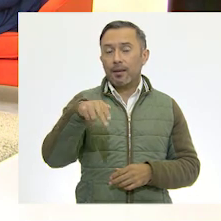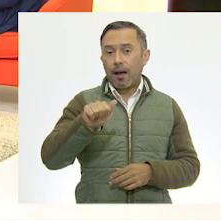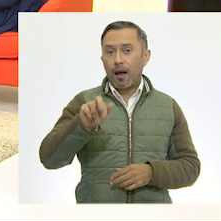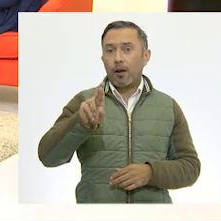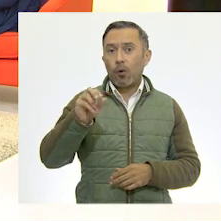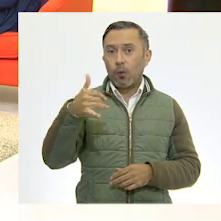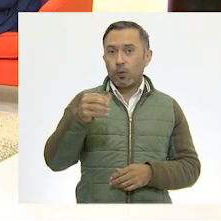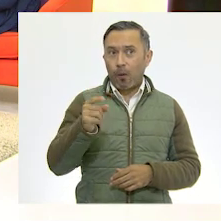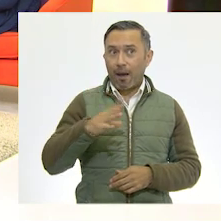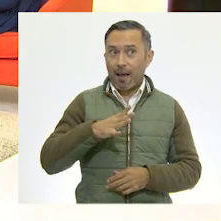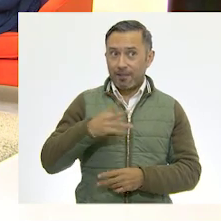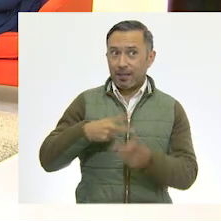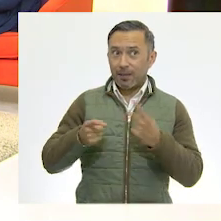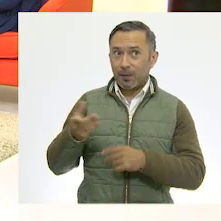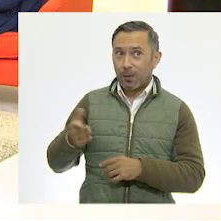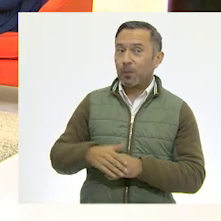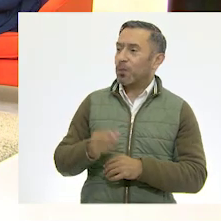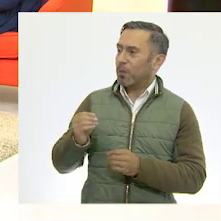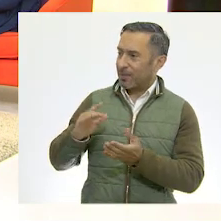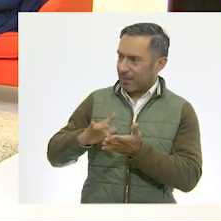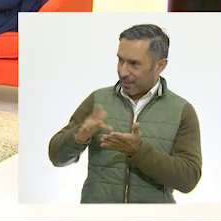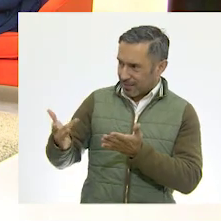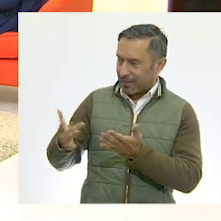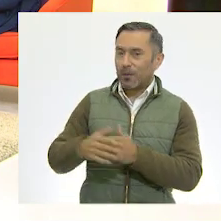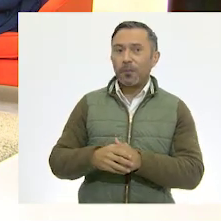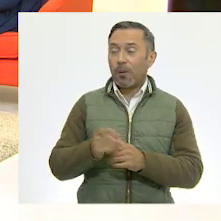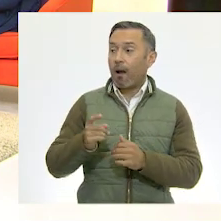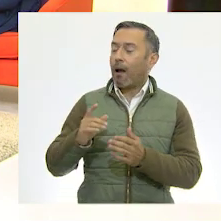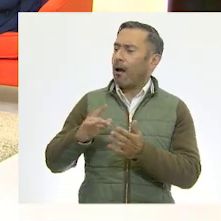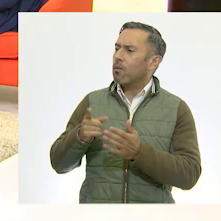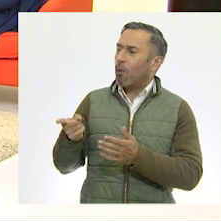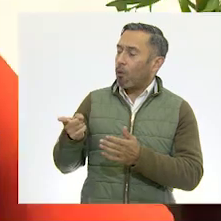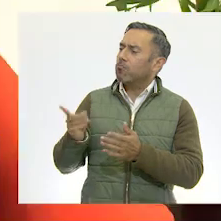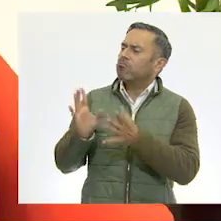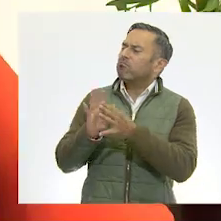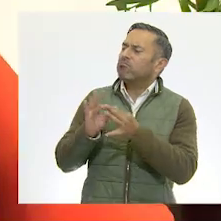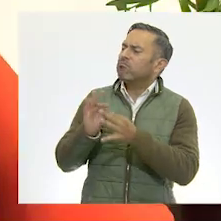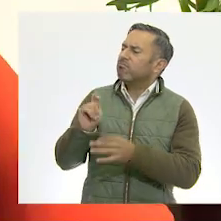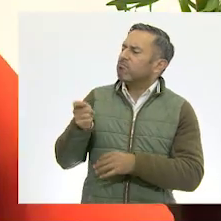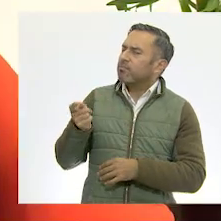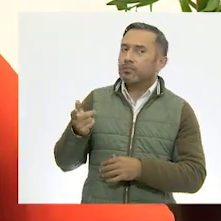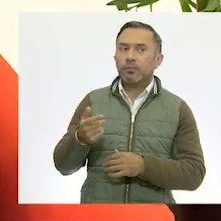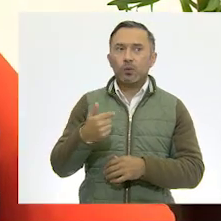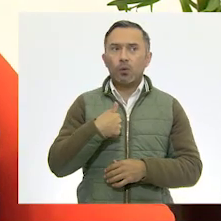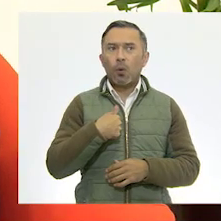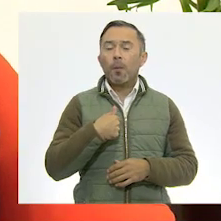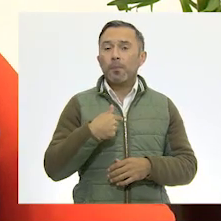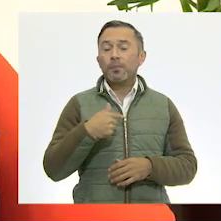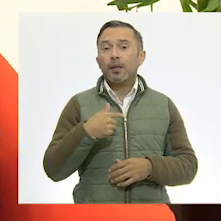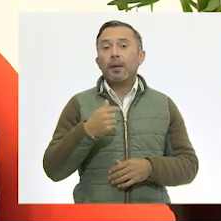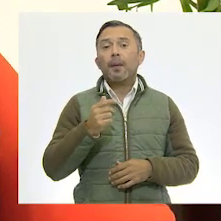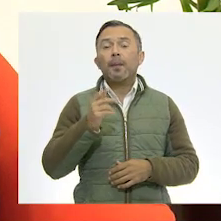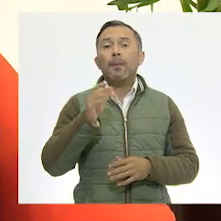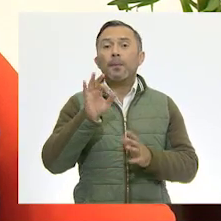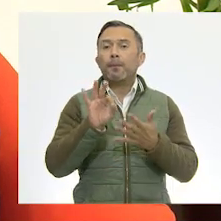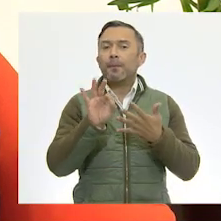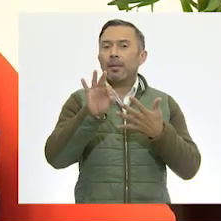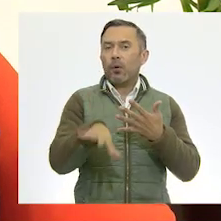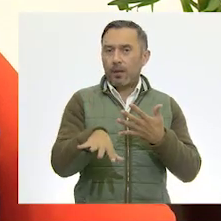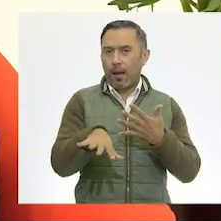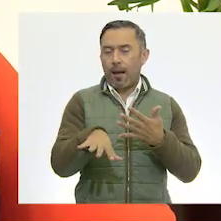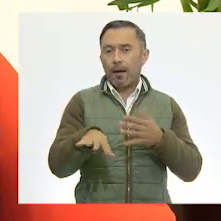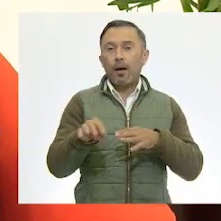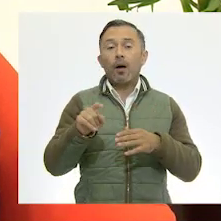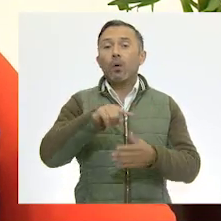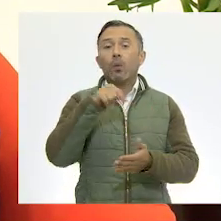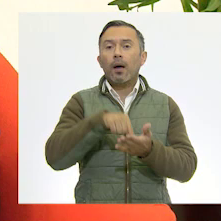Magdalena. Muchas gracias, Adriana, por la invitación. Al contrario, cuéntanos un poquito de ti. Yo trabajo como docente de pedagogía en la USAER 88,